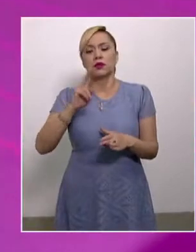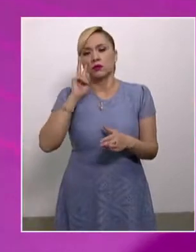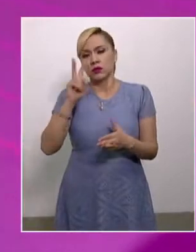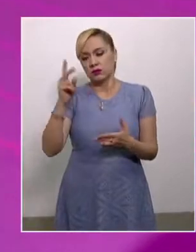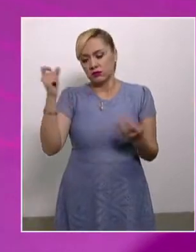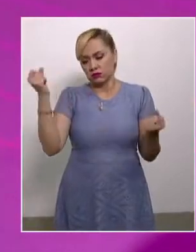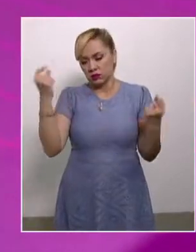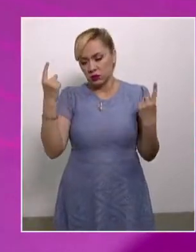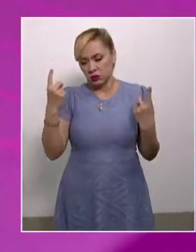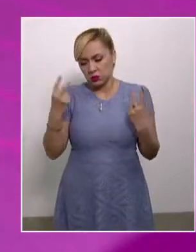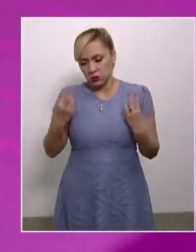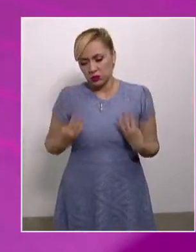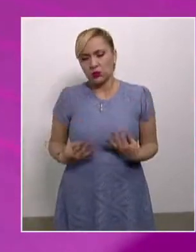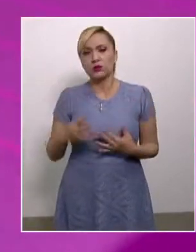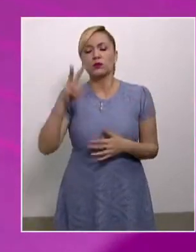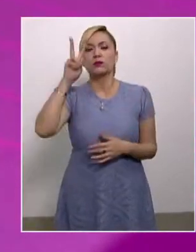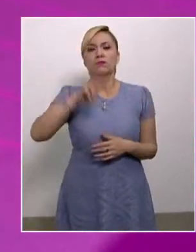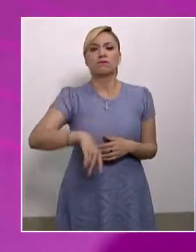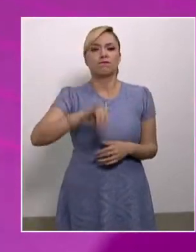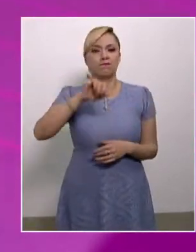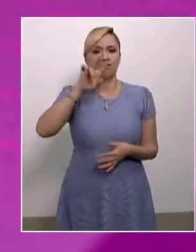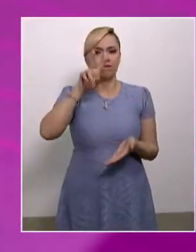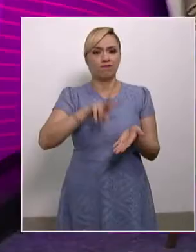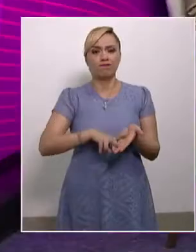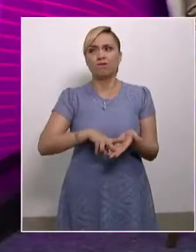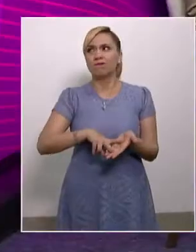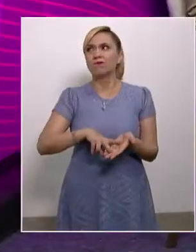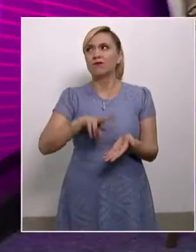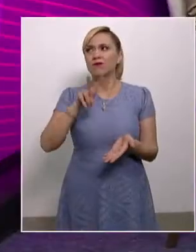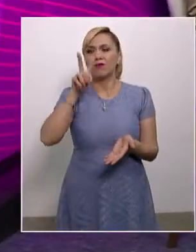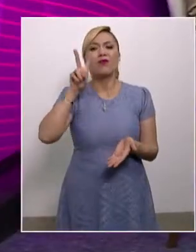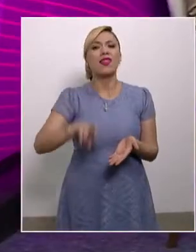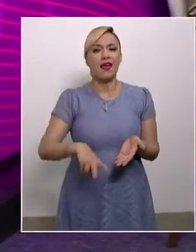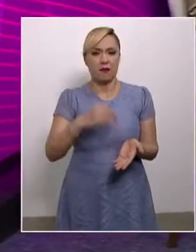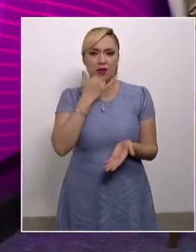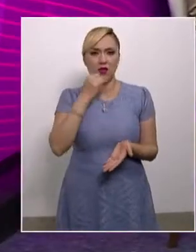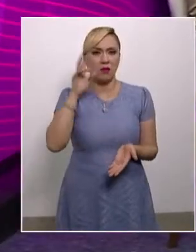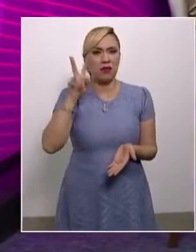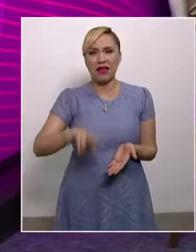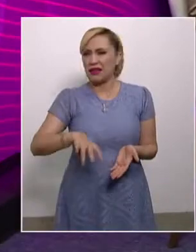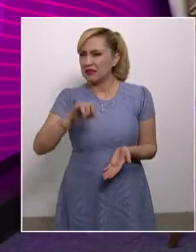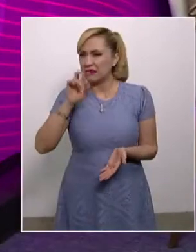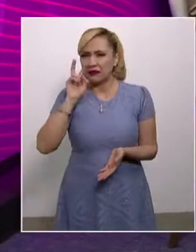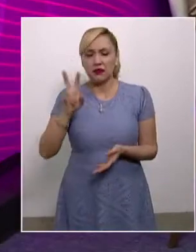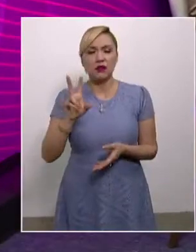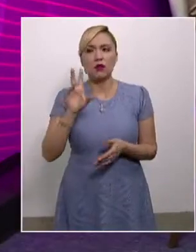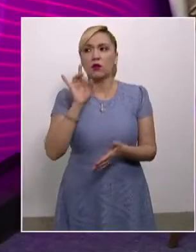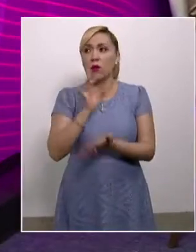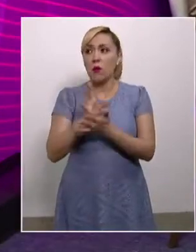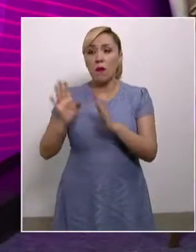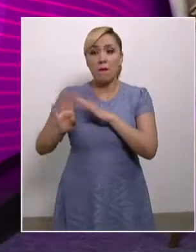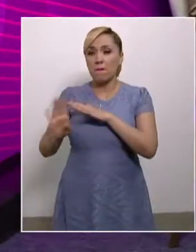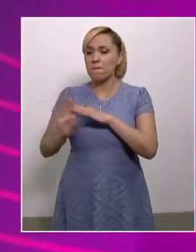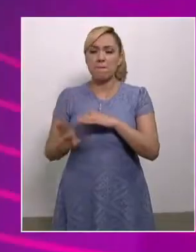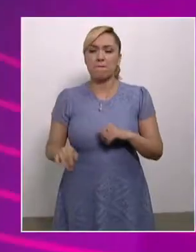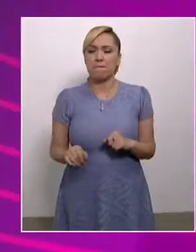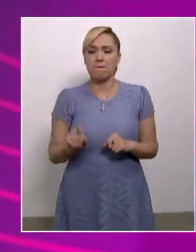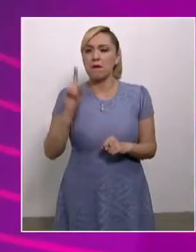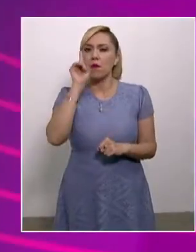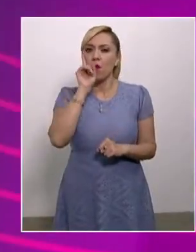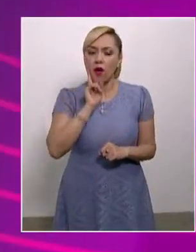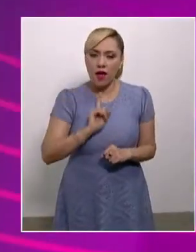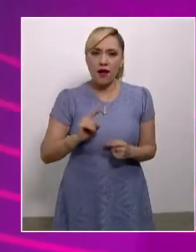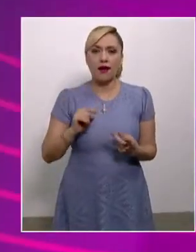reflejan un clima que no es exclusivo de la migración, sino es un clima de violencia contra las mujeres, un clima de violencia contra